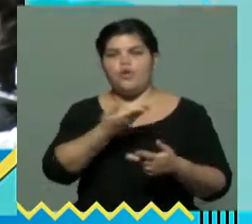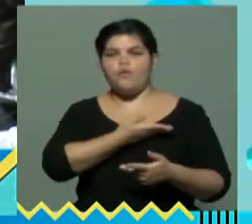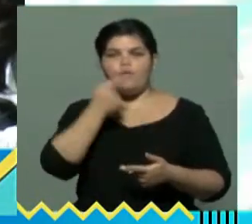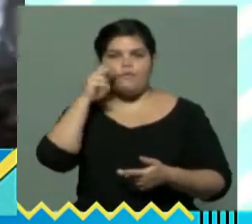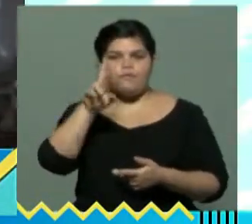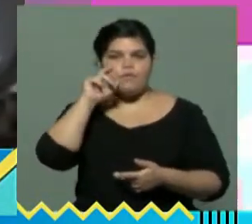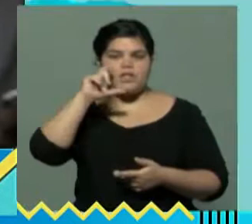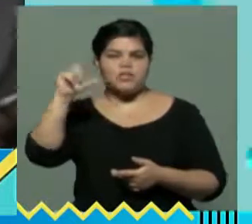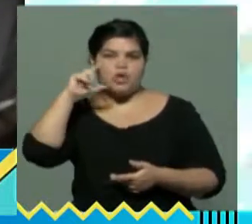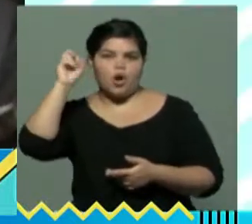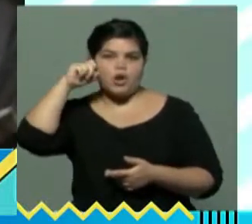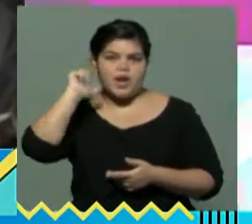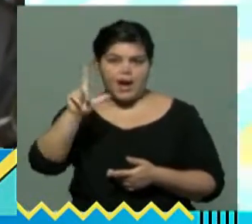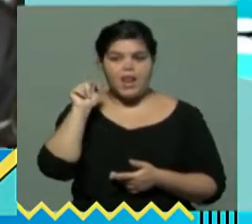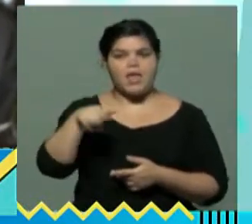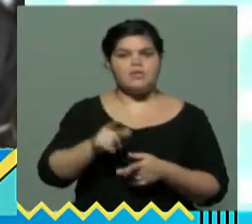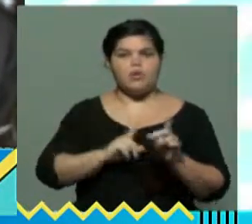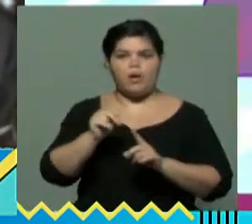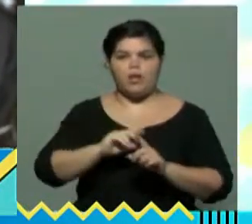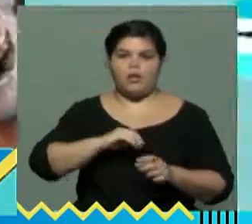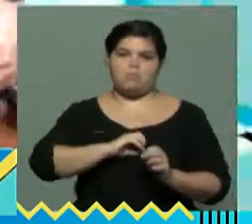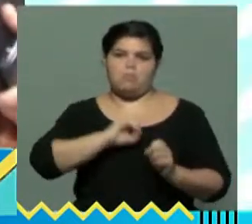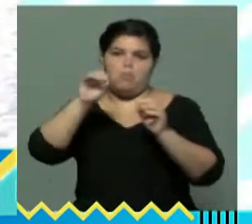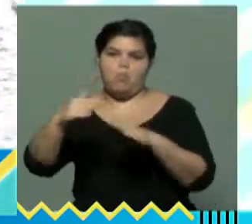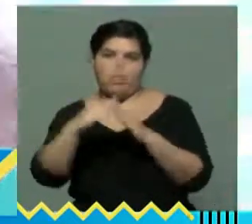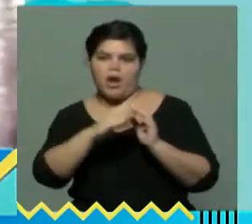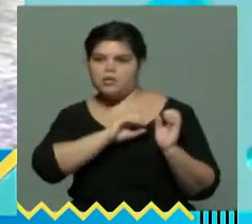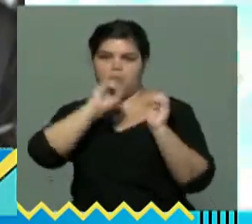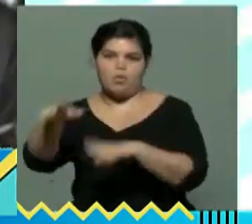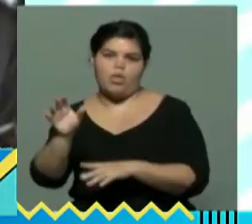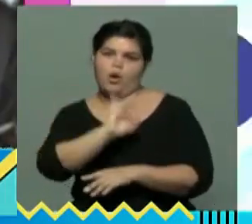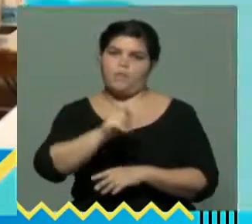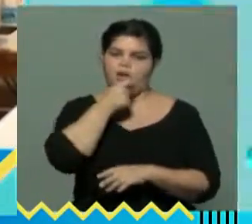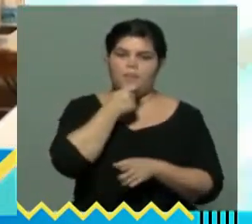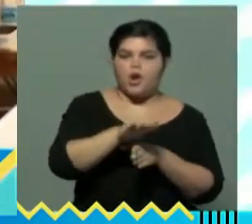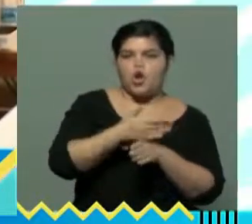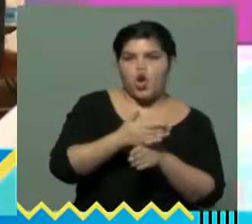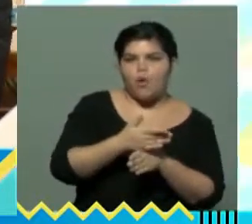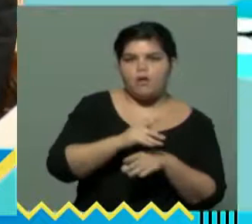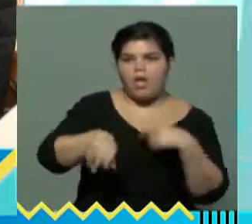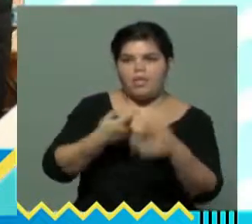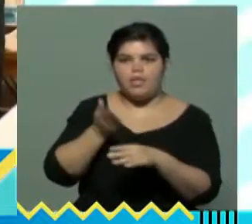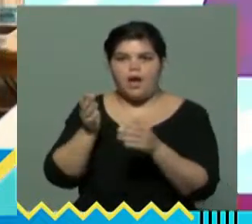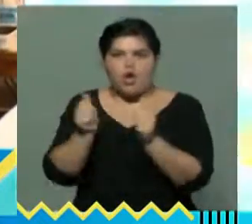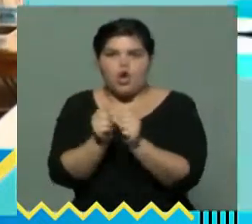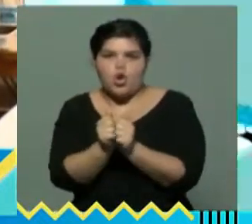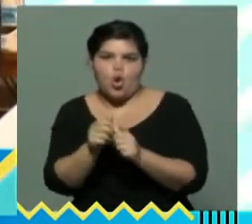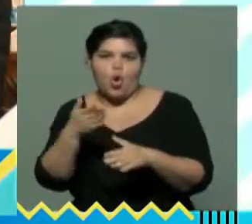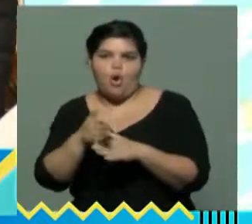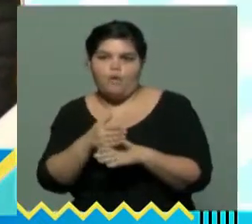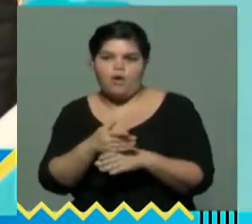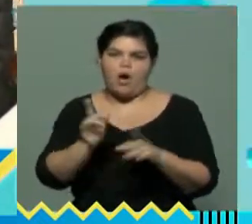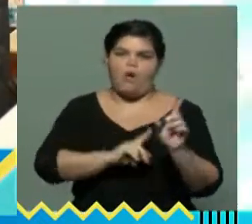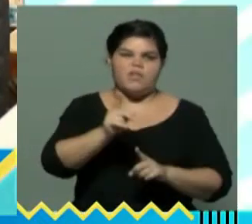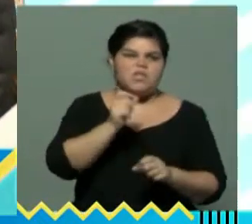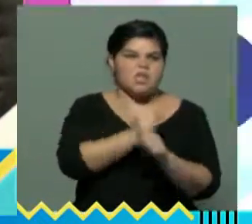que cambia de lugar casi voluntariamente porque se muda, o porque estaba de novio con una chica que se mudó y entonces se va a traer a novio del otro lado, o porque no le gustó el laburo,